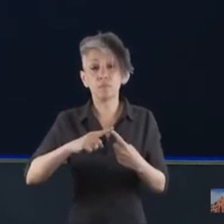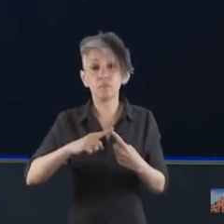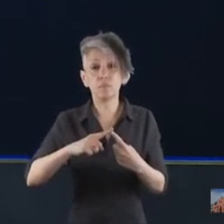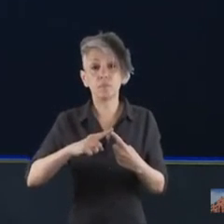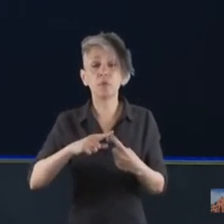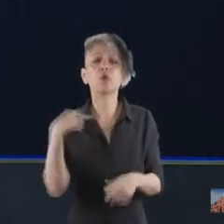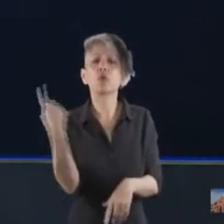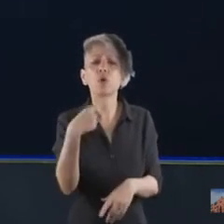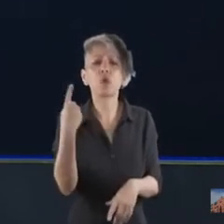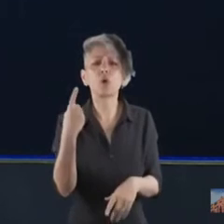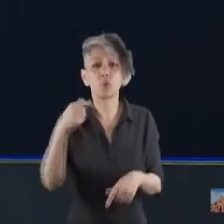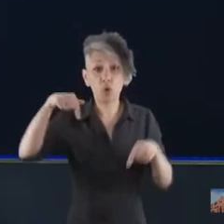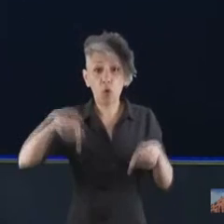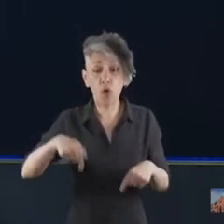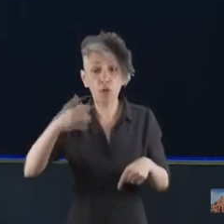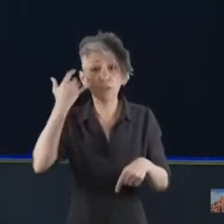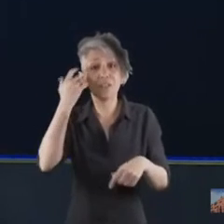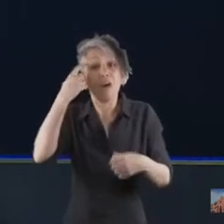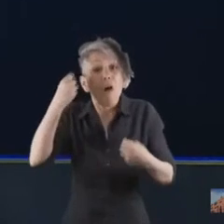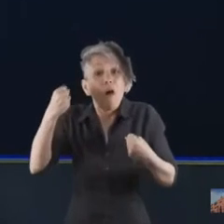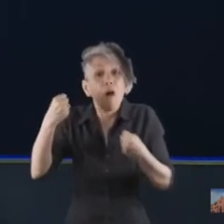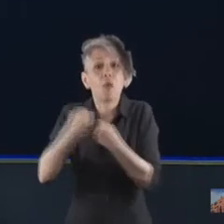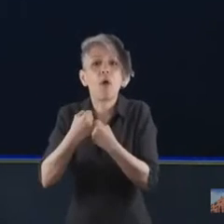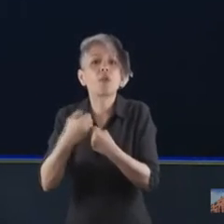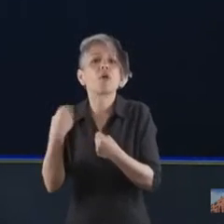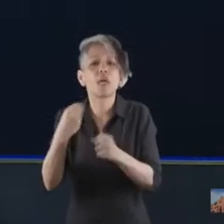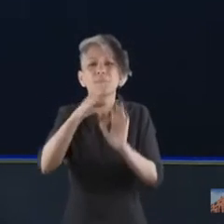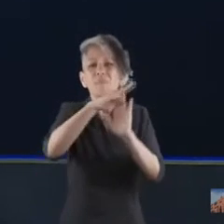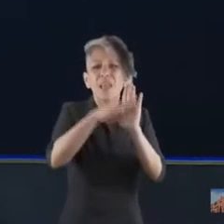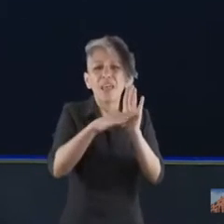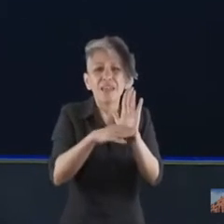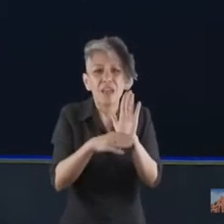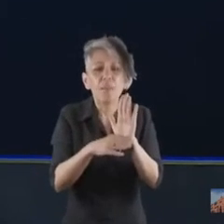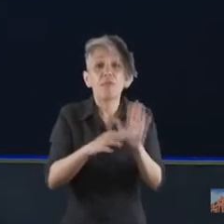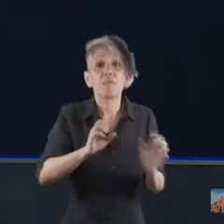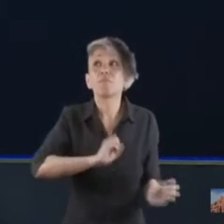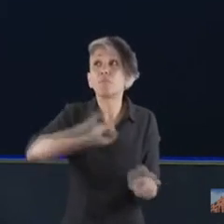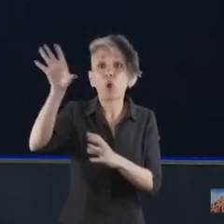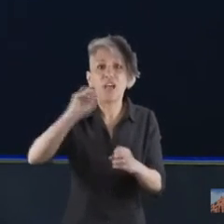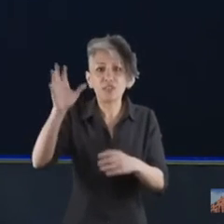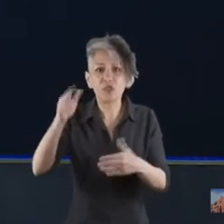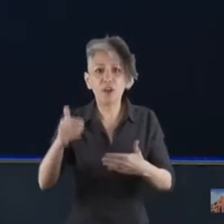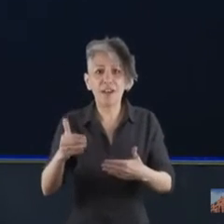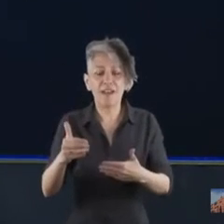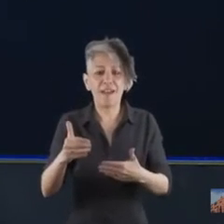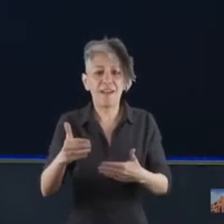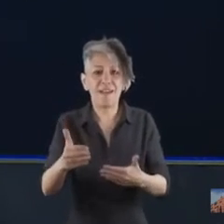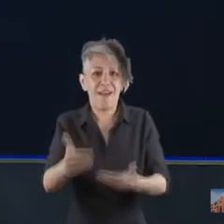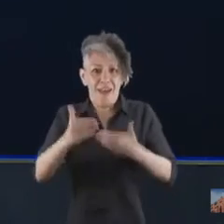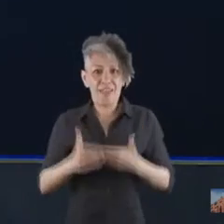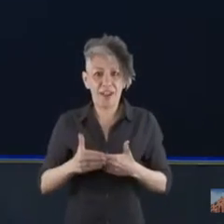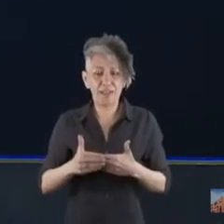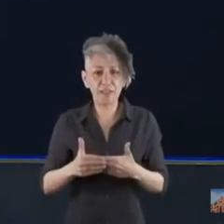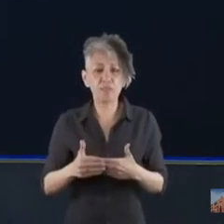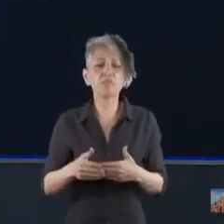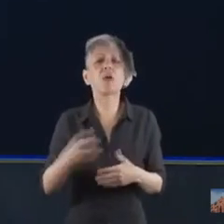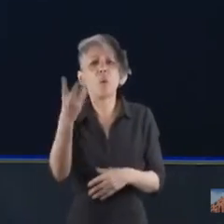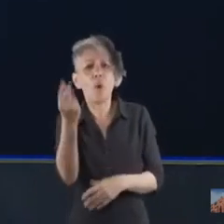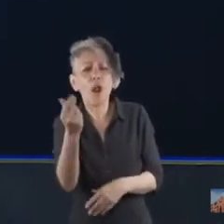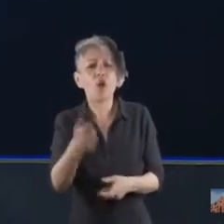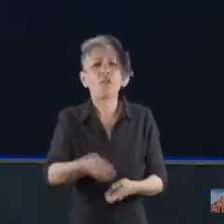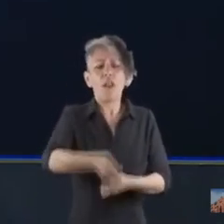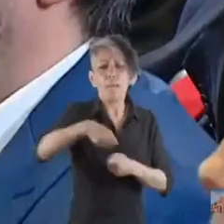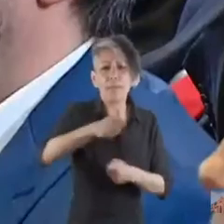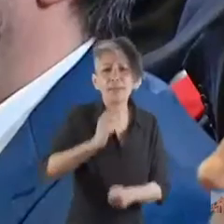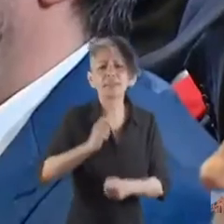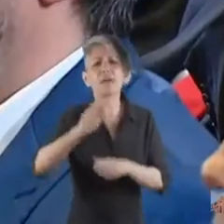acordado en el día de hoy un esquema de adelanto de exportaciones con las cadenas de valor de la pesca el agro